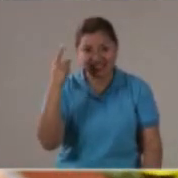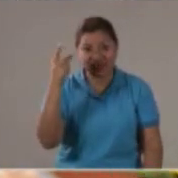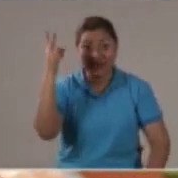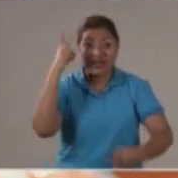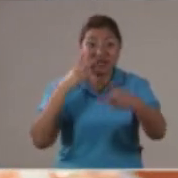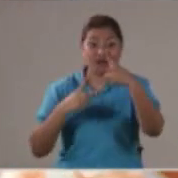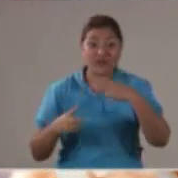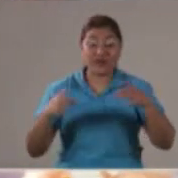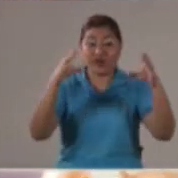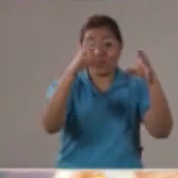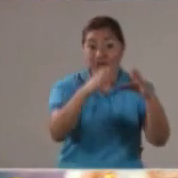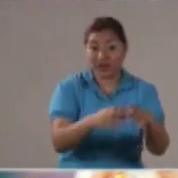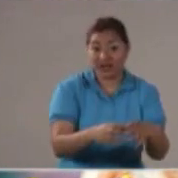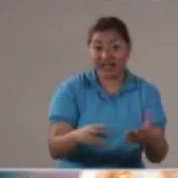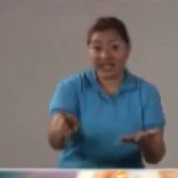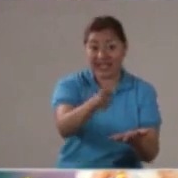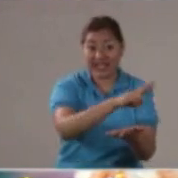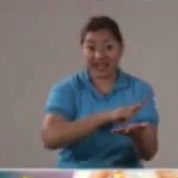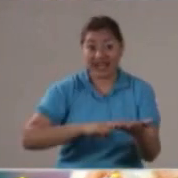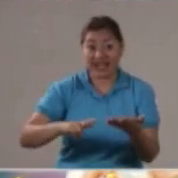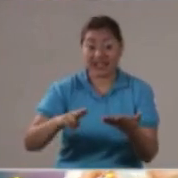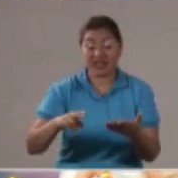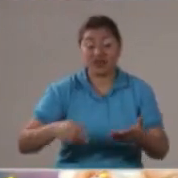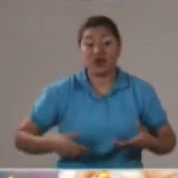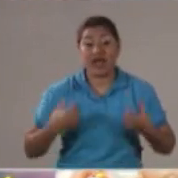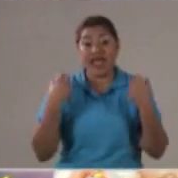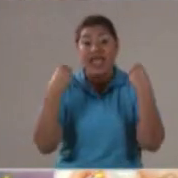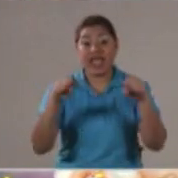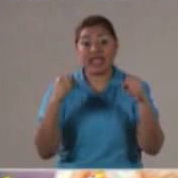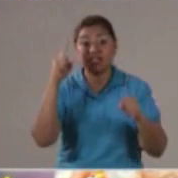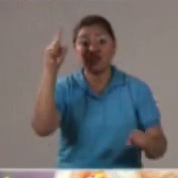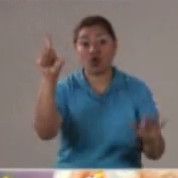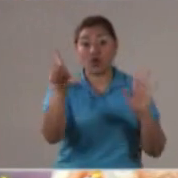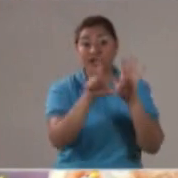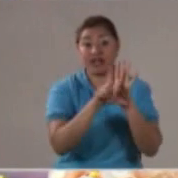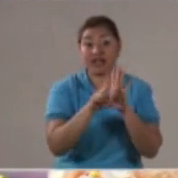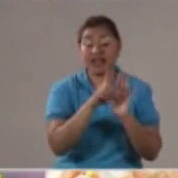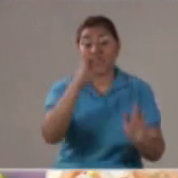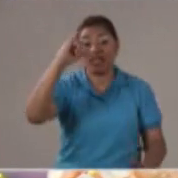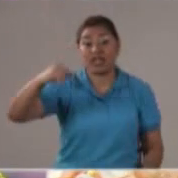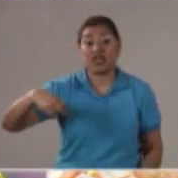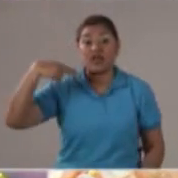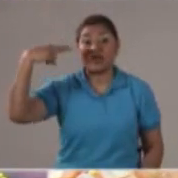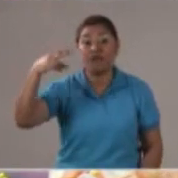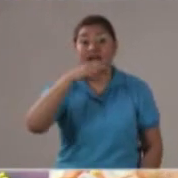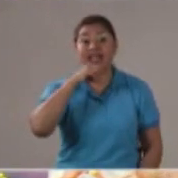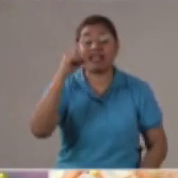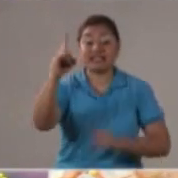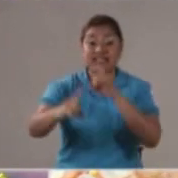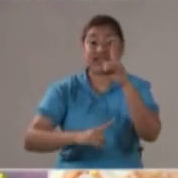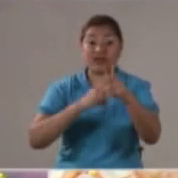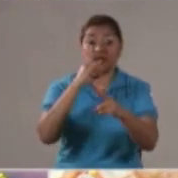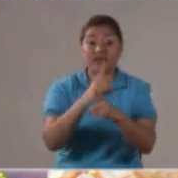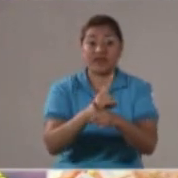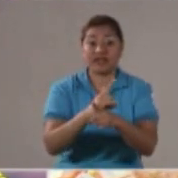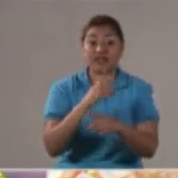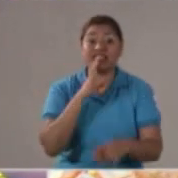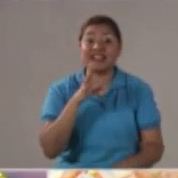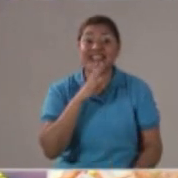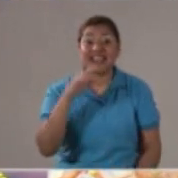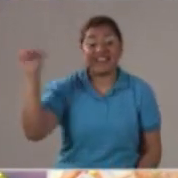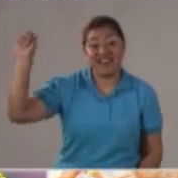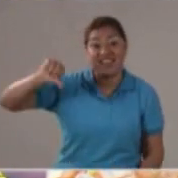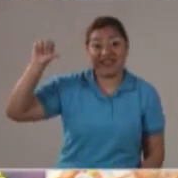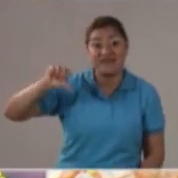volvieron a poner en el reino. Hizo un decreto y dijo: Jehová es el único Dios de todo el universo. El que hable mal de Jehová lo mato. Porque no